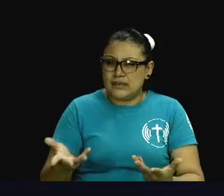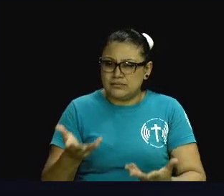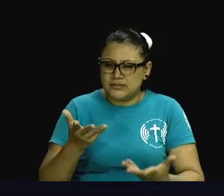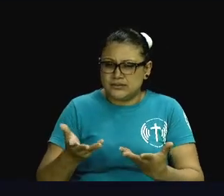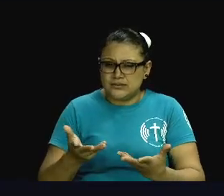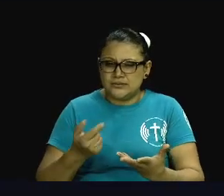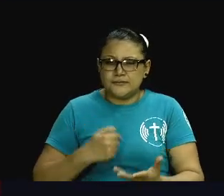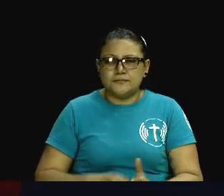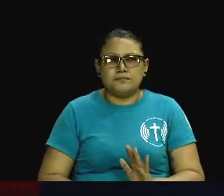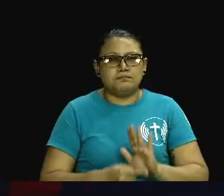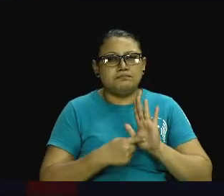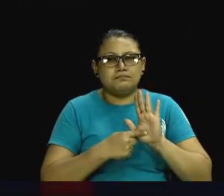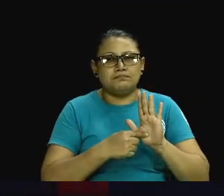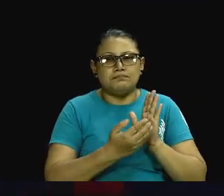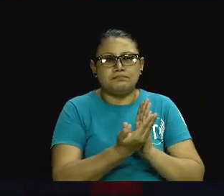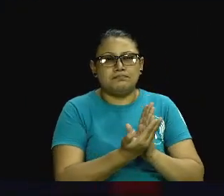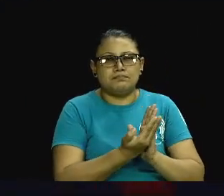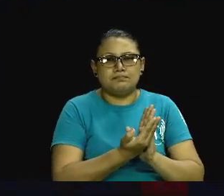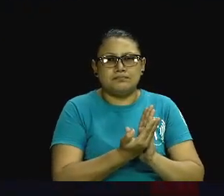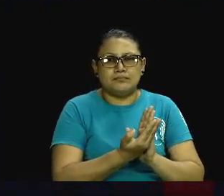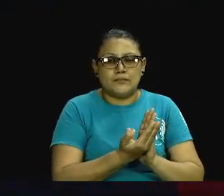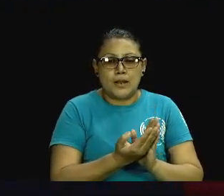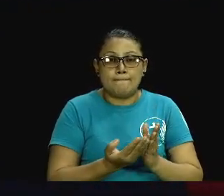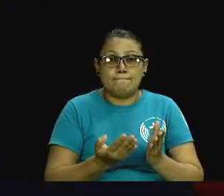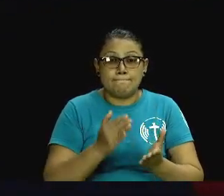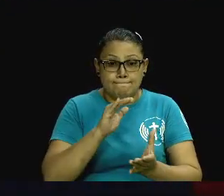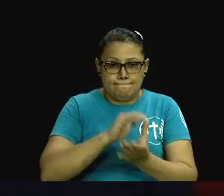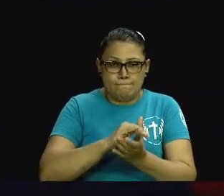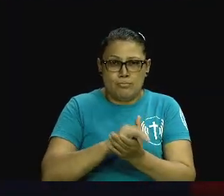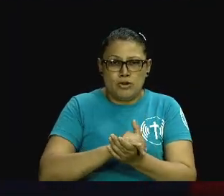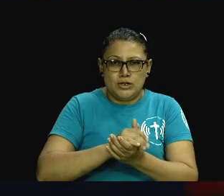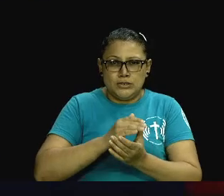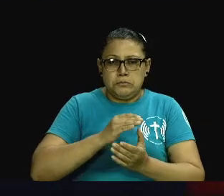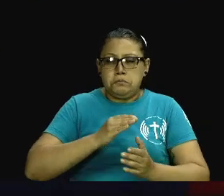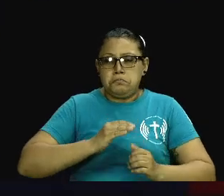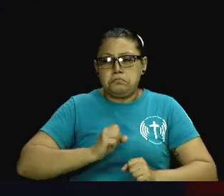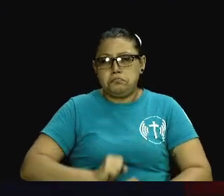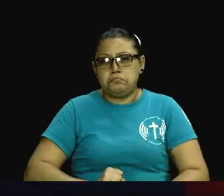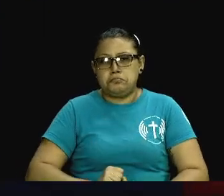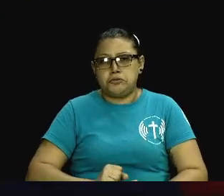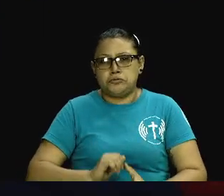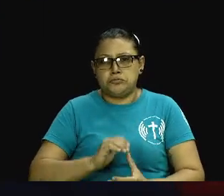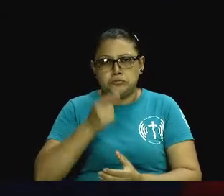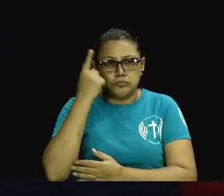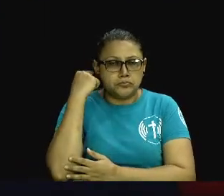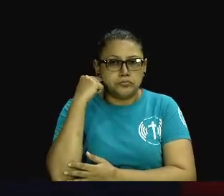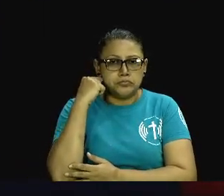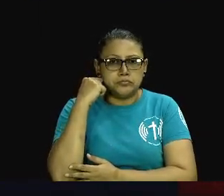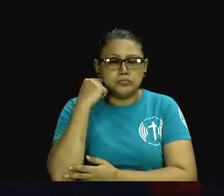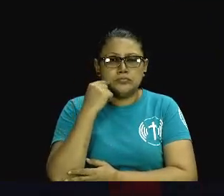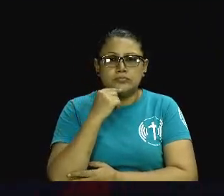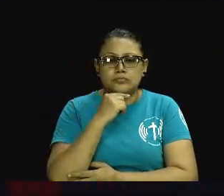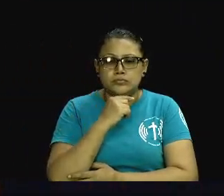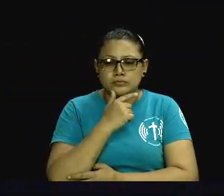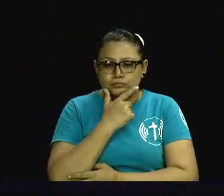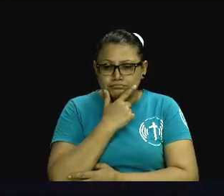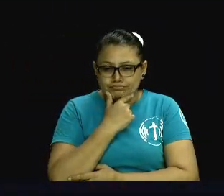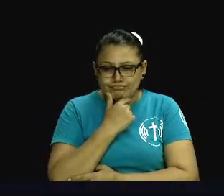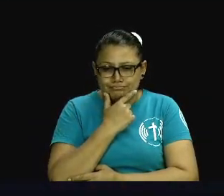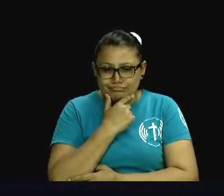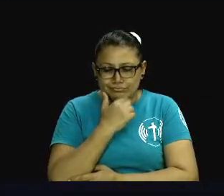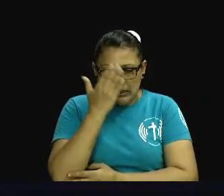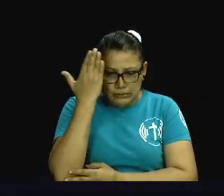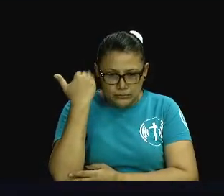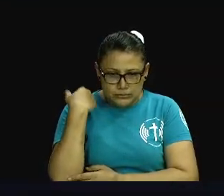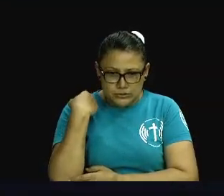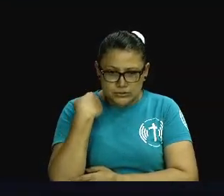aparece aquella famosa viuda con su hijo y comenzó la hambruna pues y el día se andaba buscando que